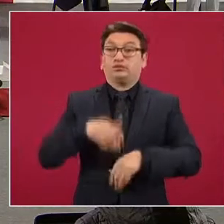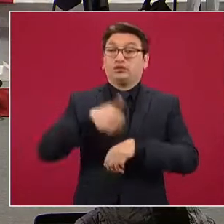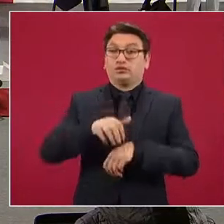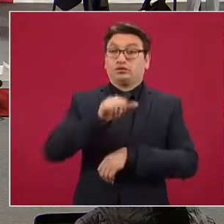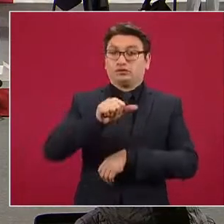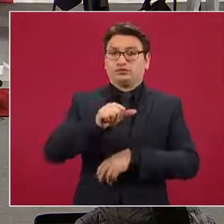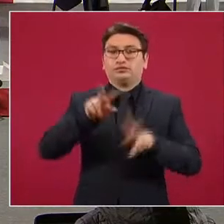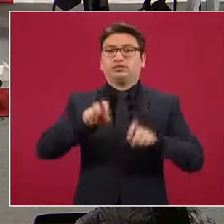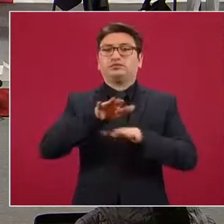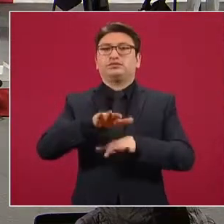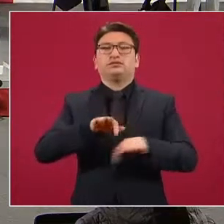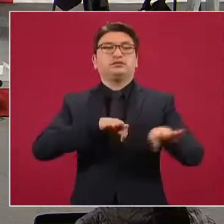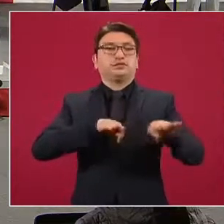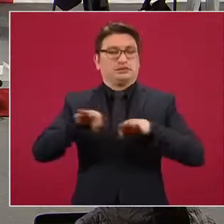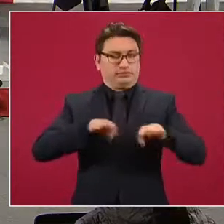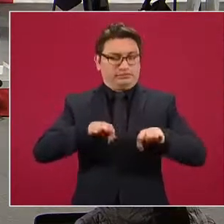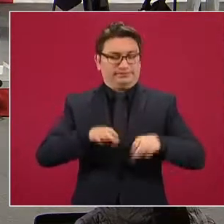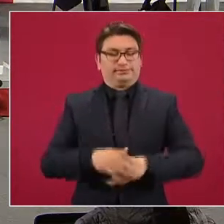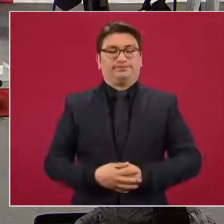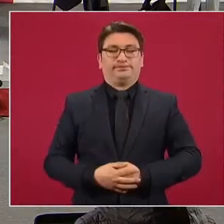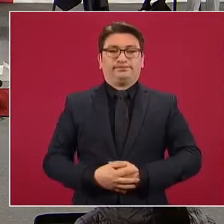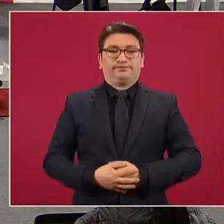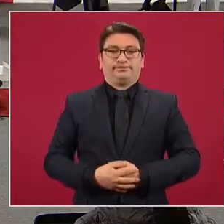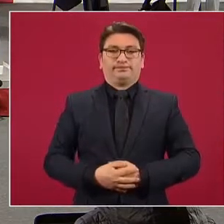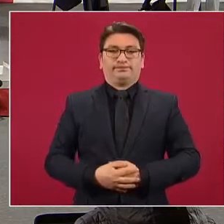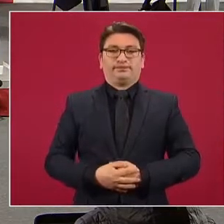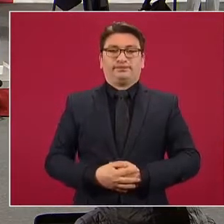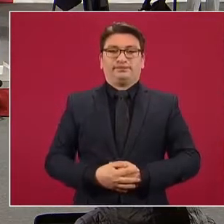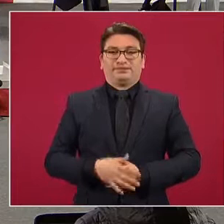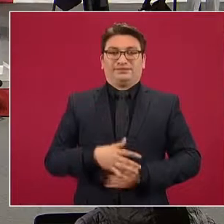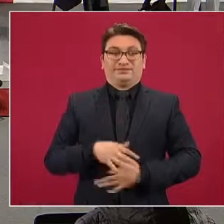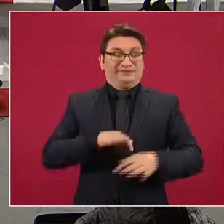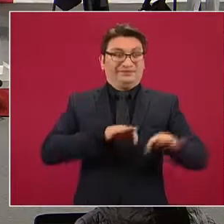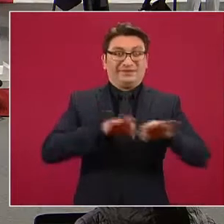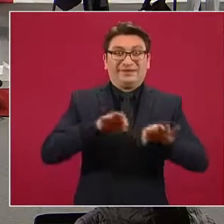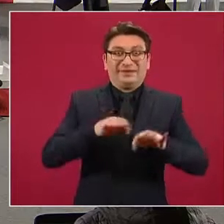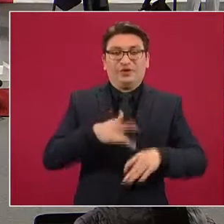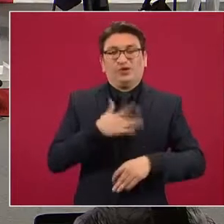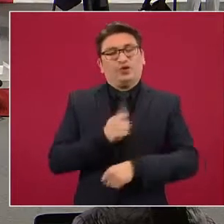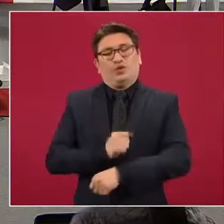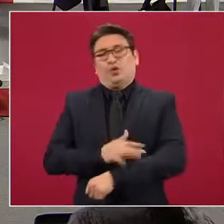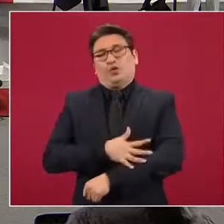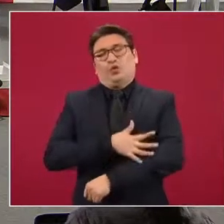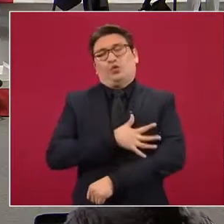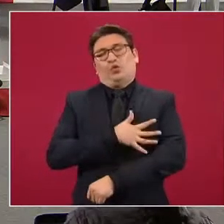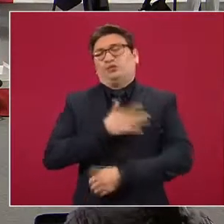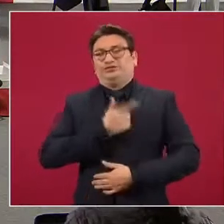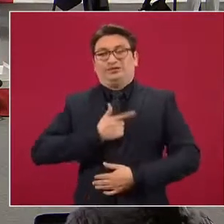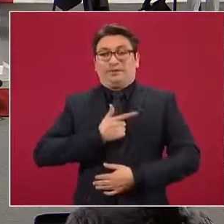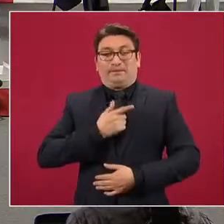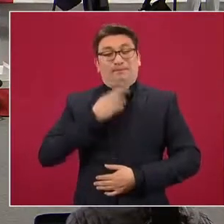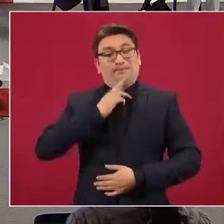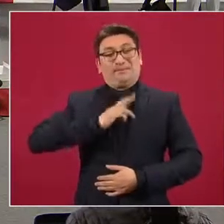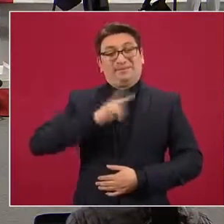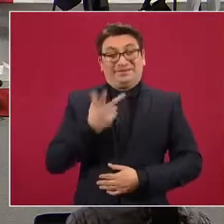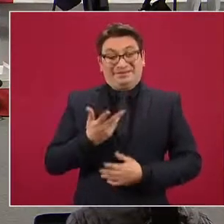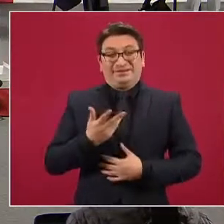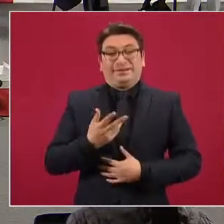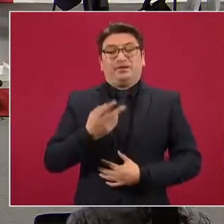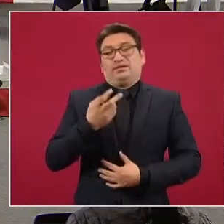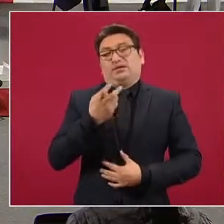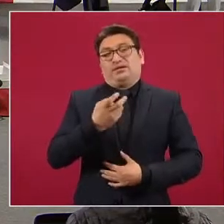Del trabajo. No hay mayor satisfacción que tener trabajo y disfrutarlo. Al igual